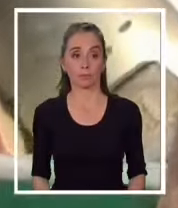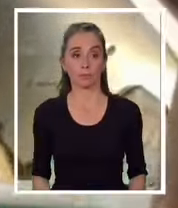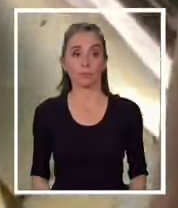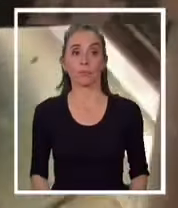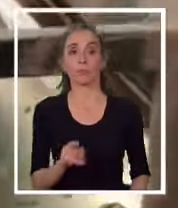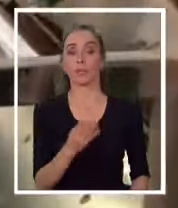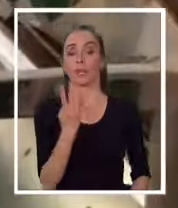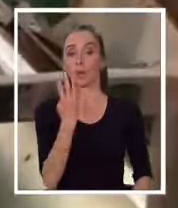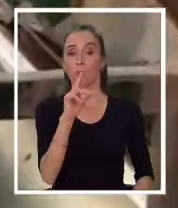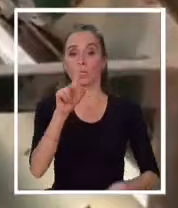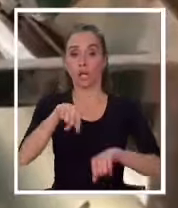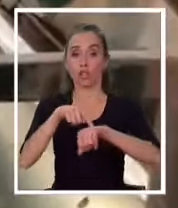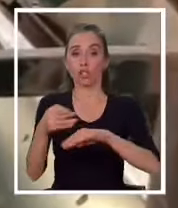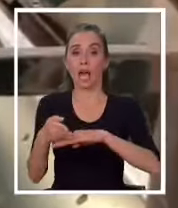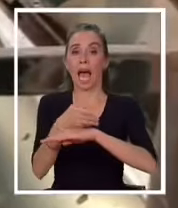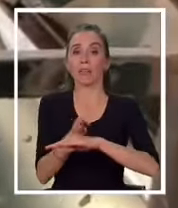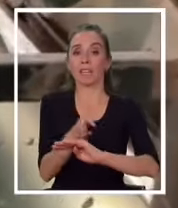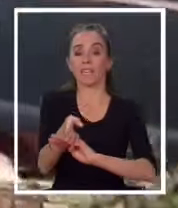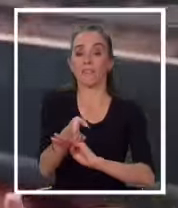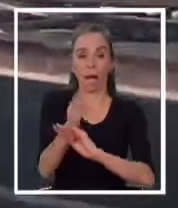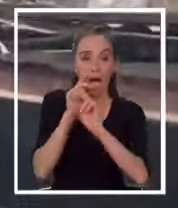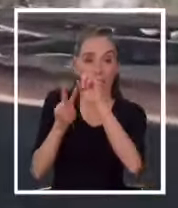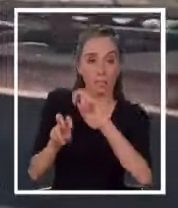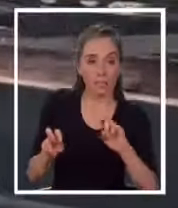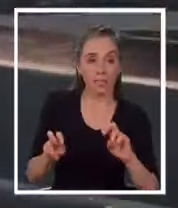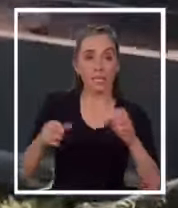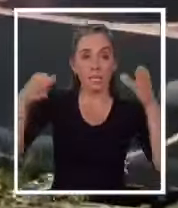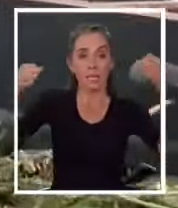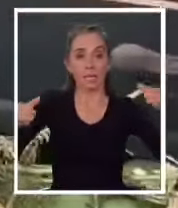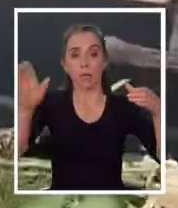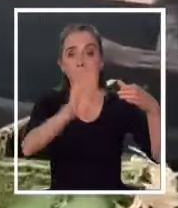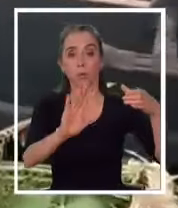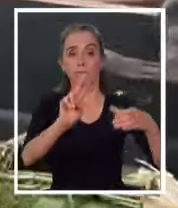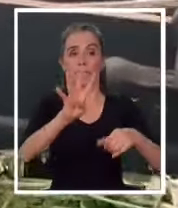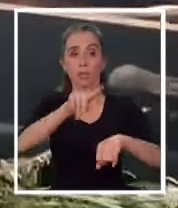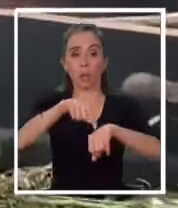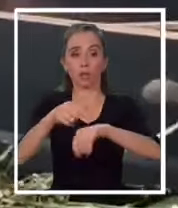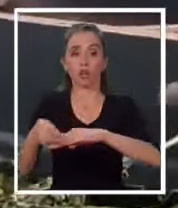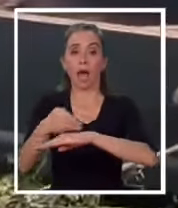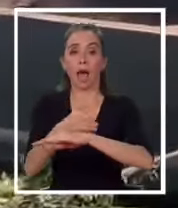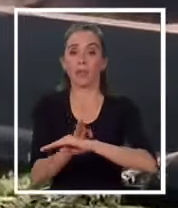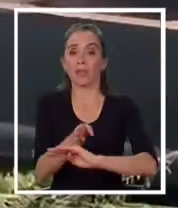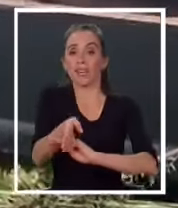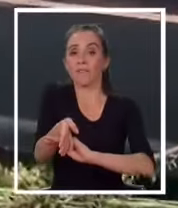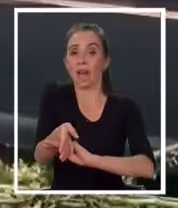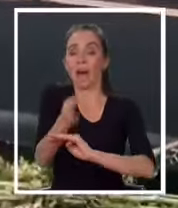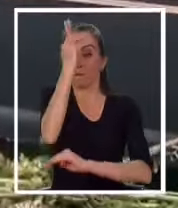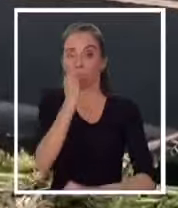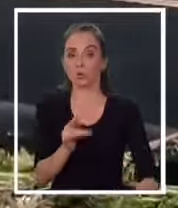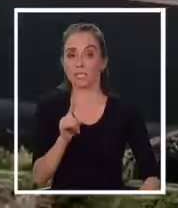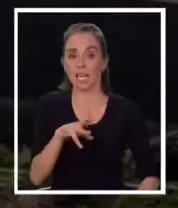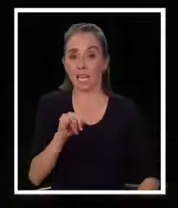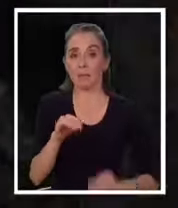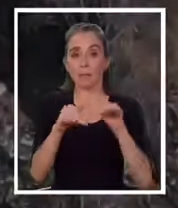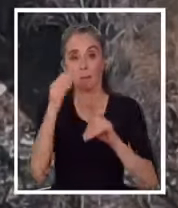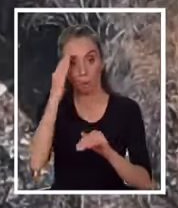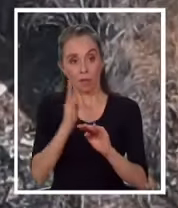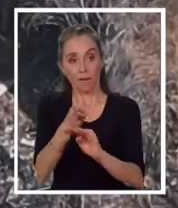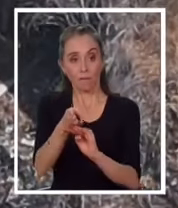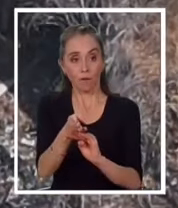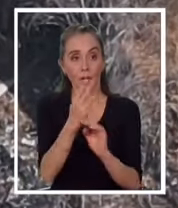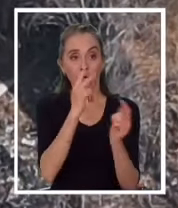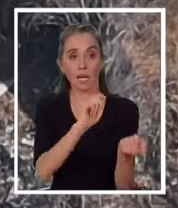Esto pasa 48 horas antes de la inspección y así está el basurero 24 horas previo a la visita de la Seremi. El mismo día de la